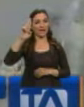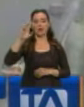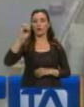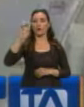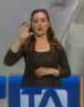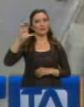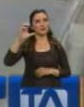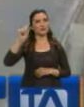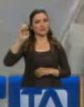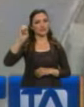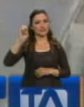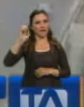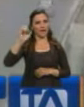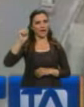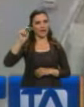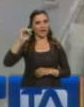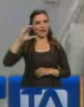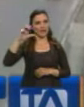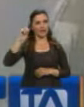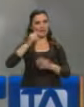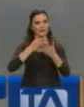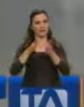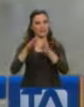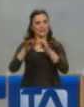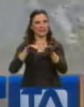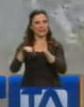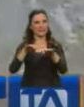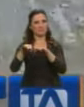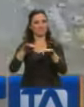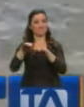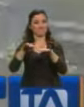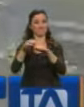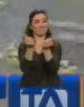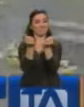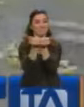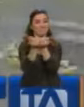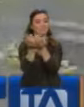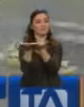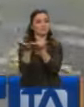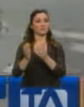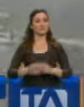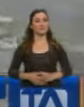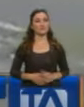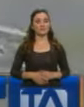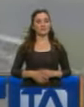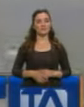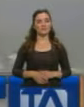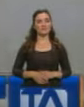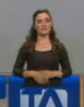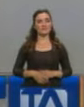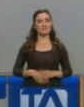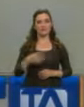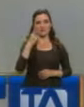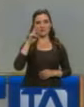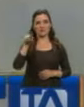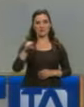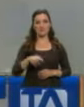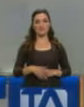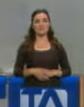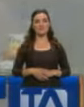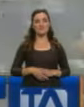hora de la mañana, pese al contraflujo en el sector, hay bastante congestión. Ahí tenemos una imagen en